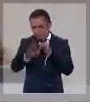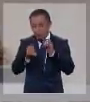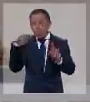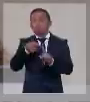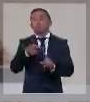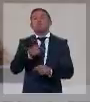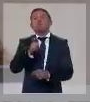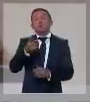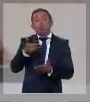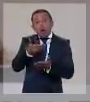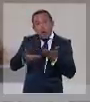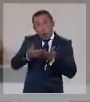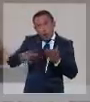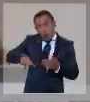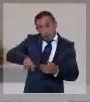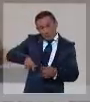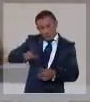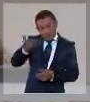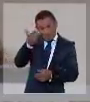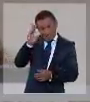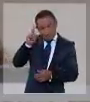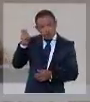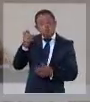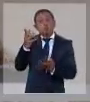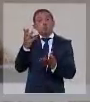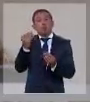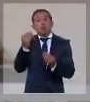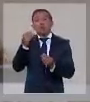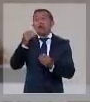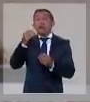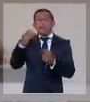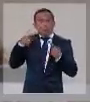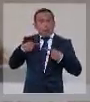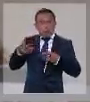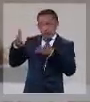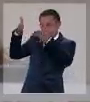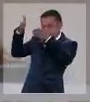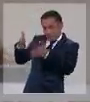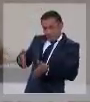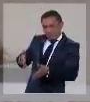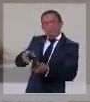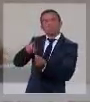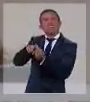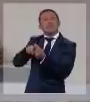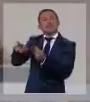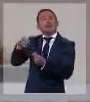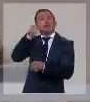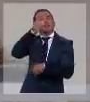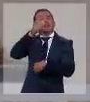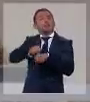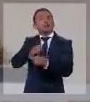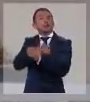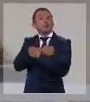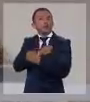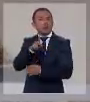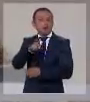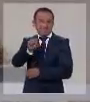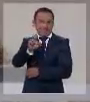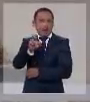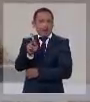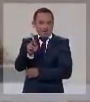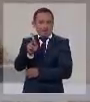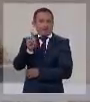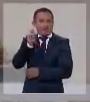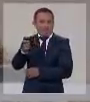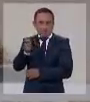dinero en publicidad, en este caso de una persona, del secretario de Educación Pública, por cierto, el coordinador de campaña de